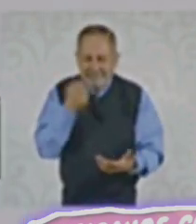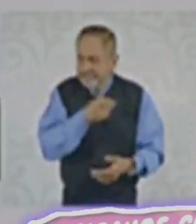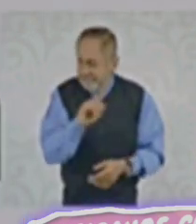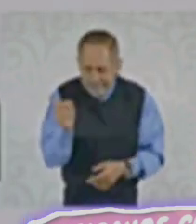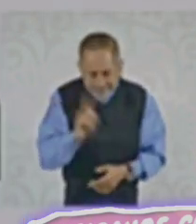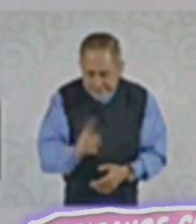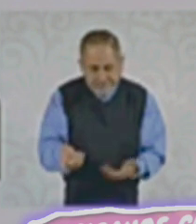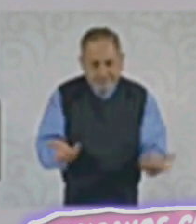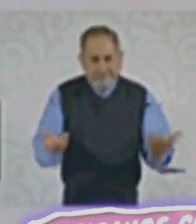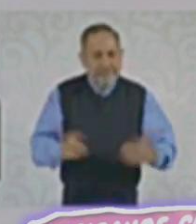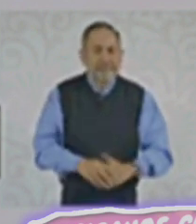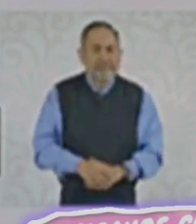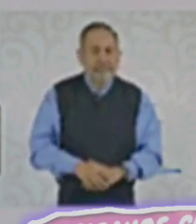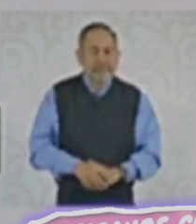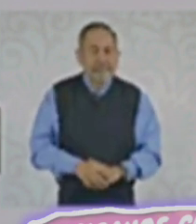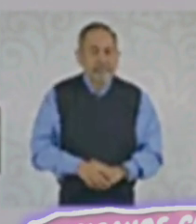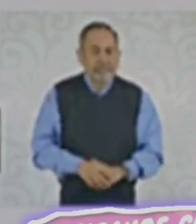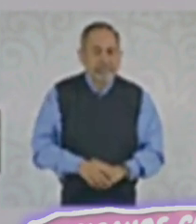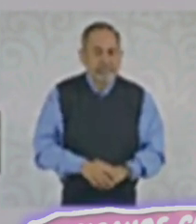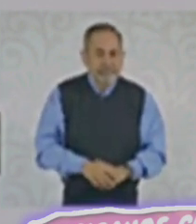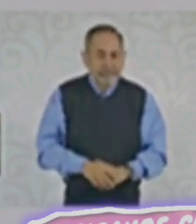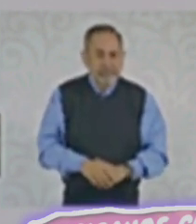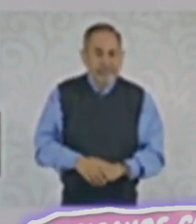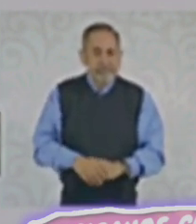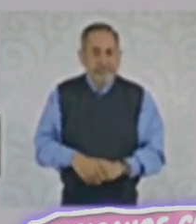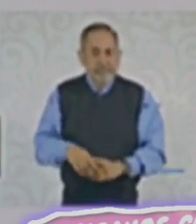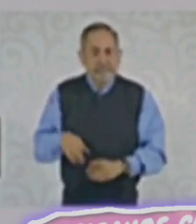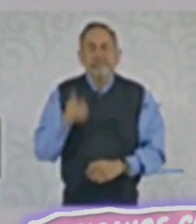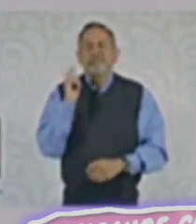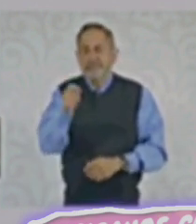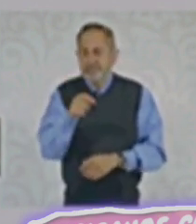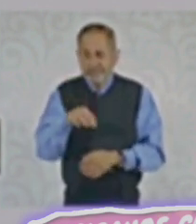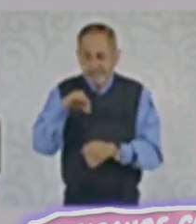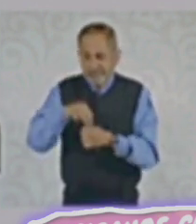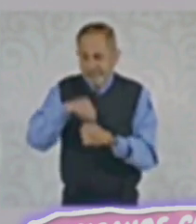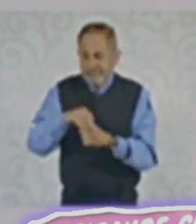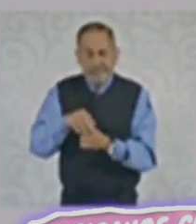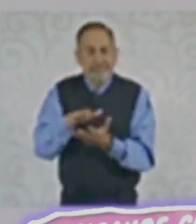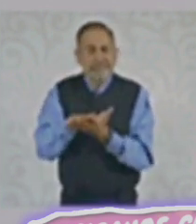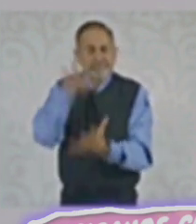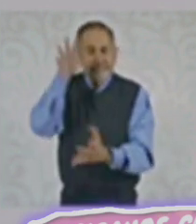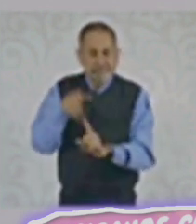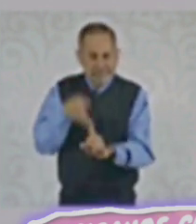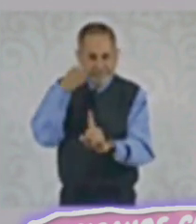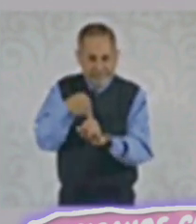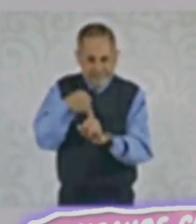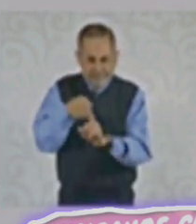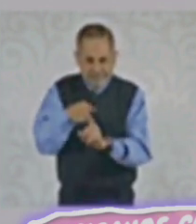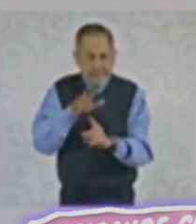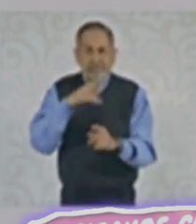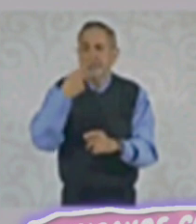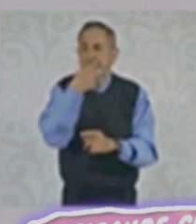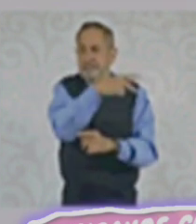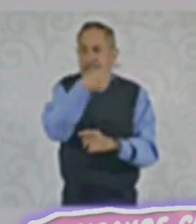Entonces, se eligen los de mayoría. ¿Qué quiere decir el de mayoría? El que gana en su